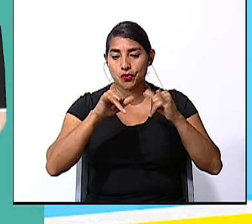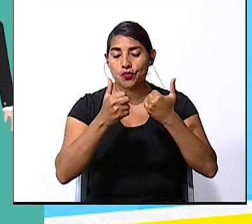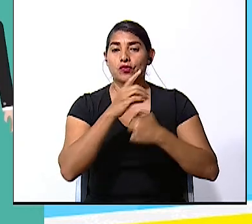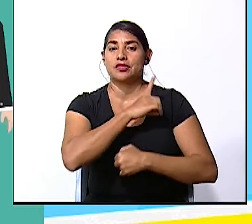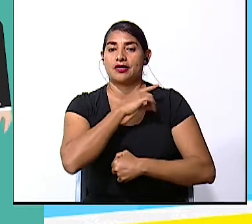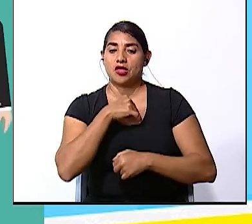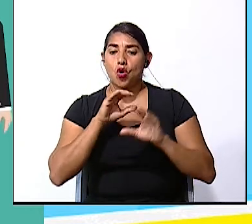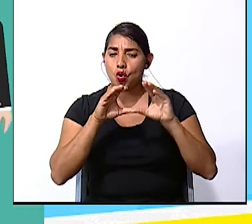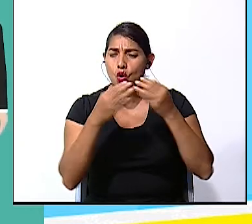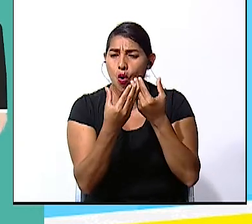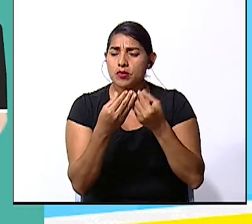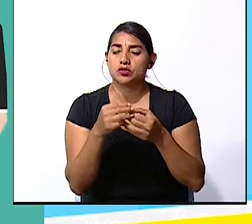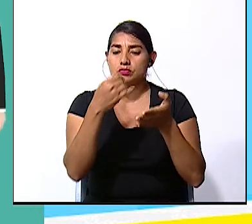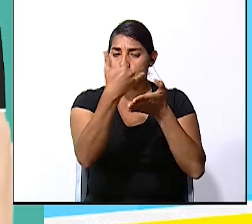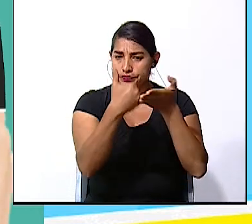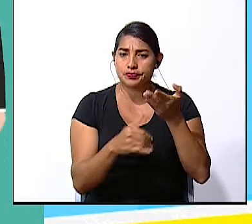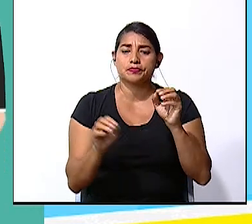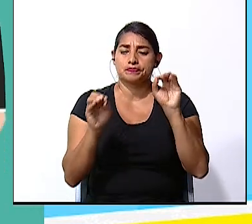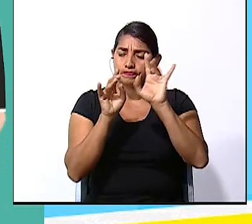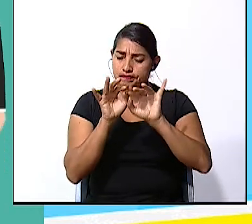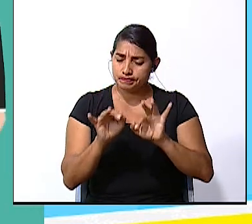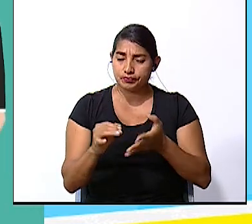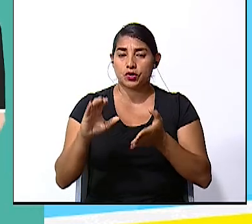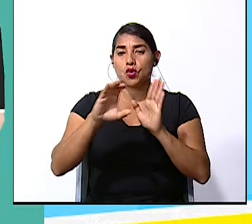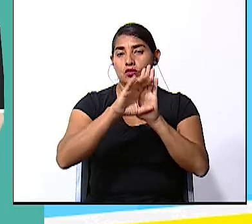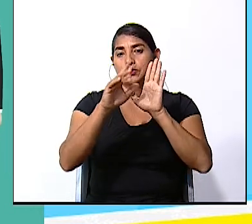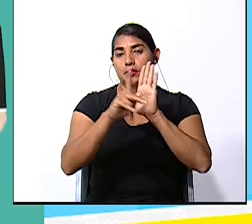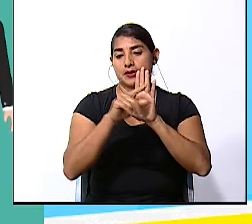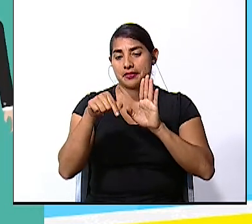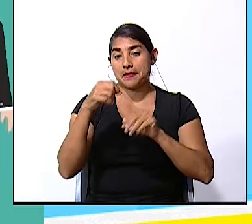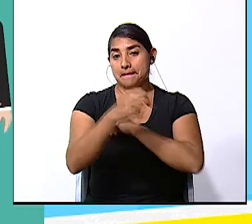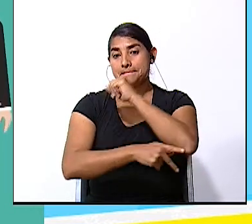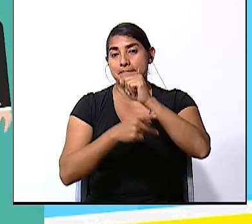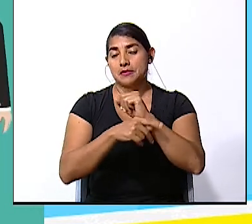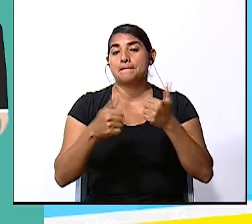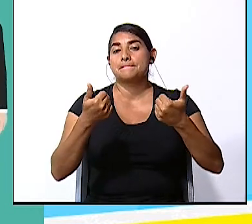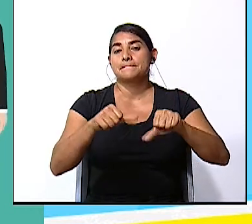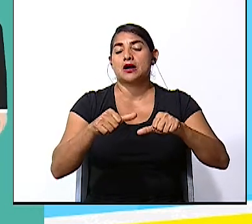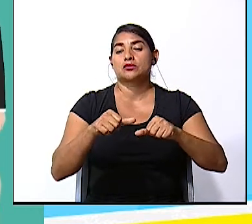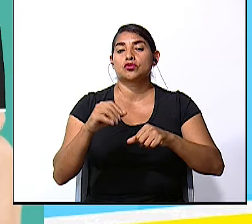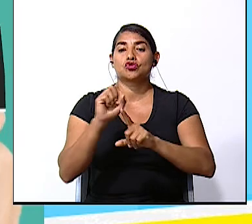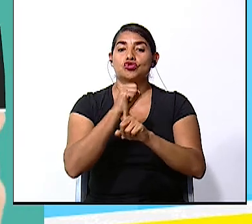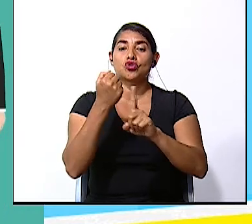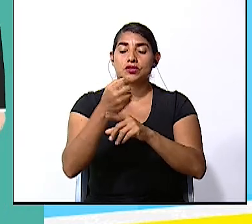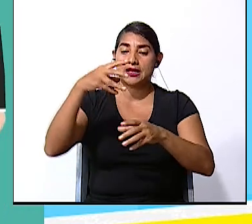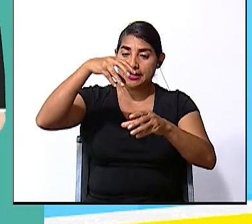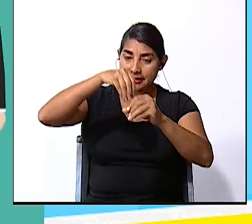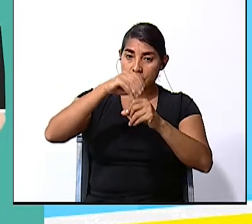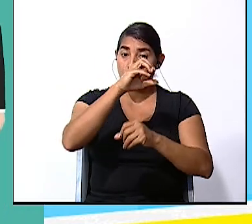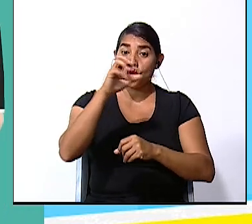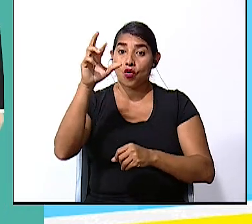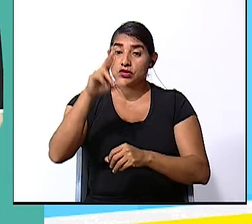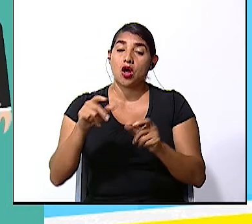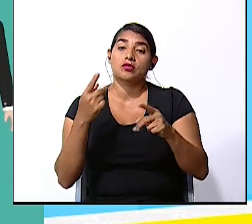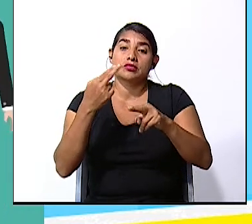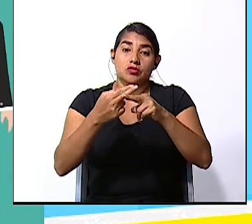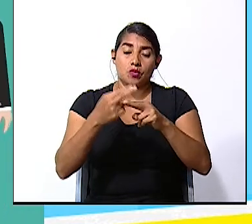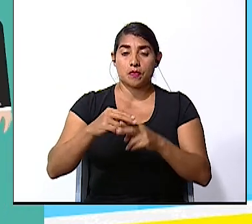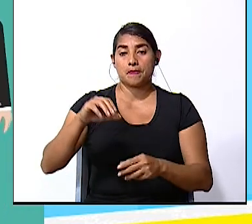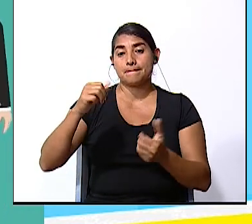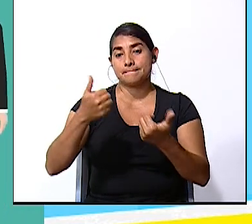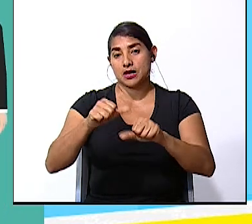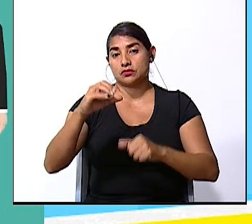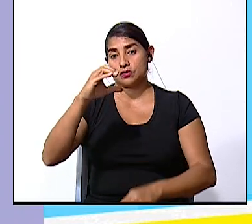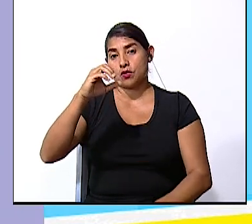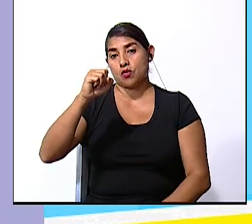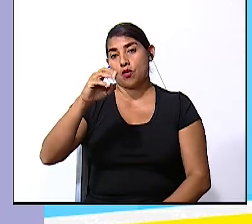una comisión que redactó la primera constitución del país, el Pacto Social Interino de Costa Rica, conocido como Pacto de